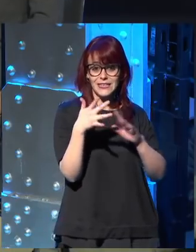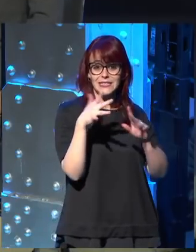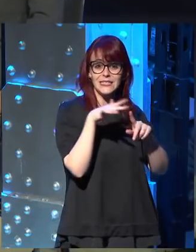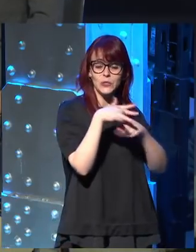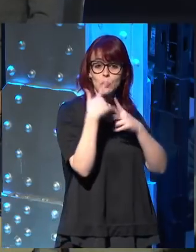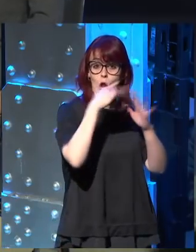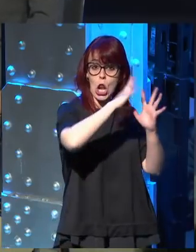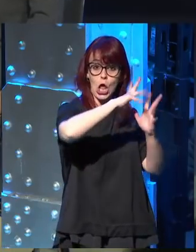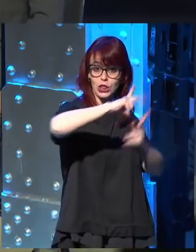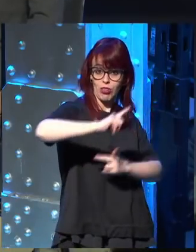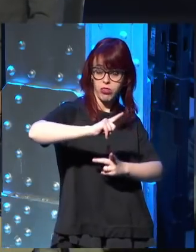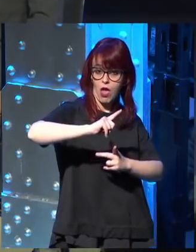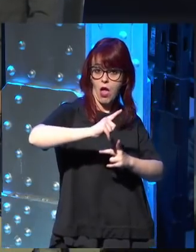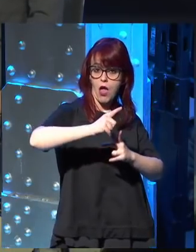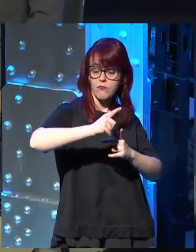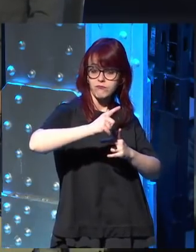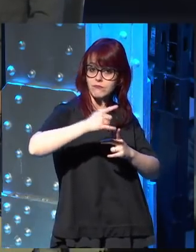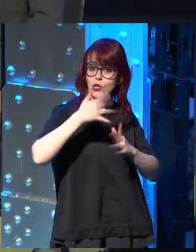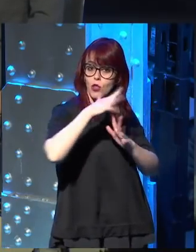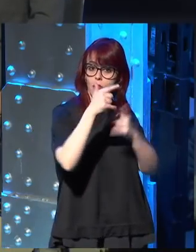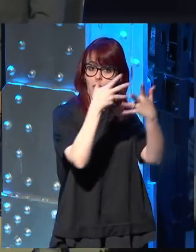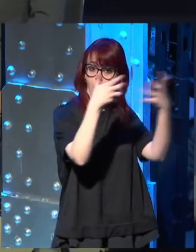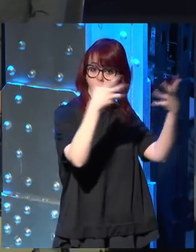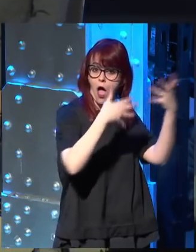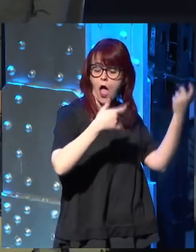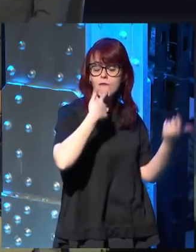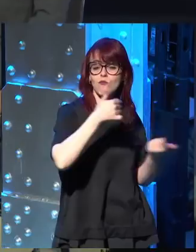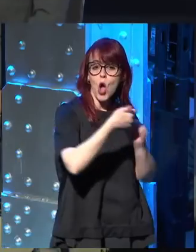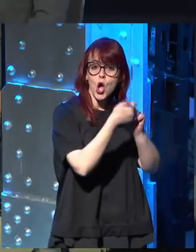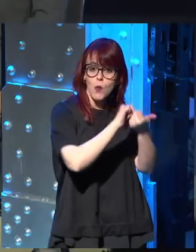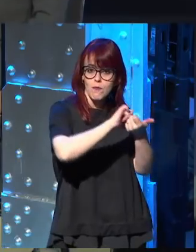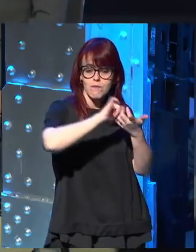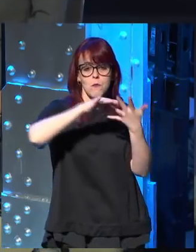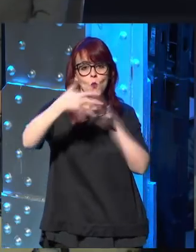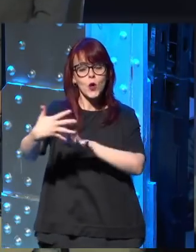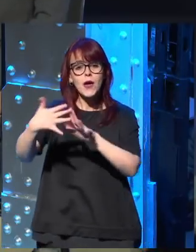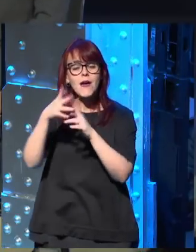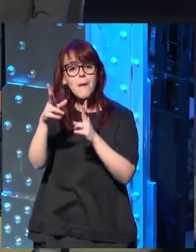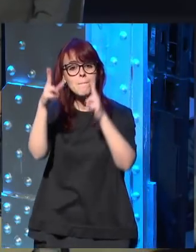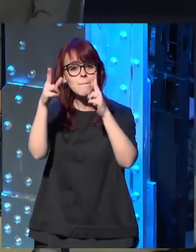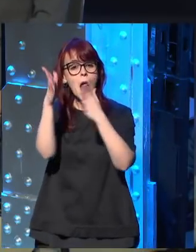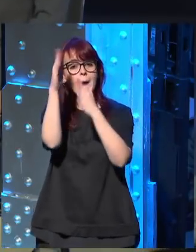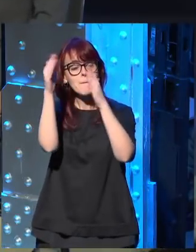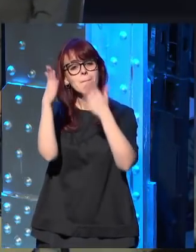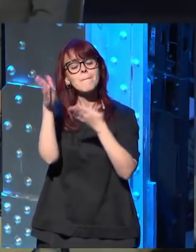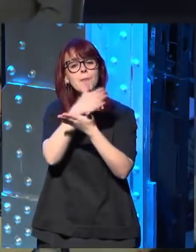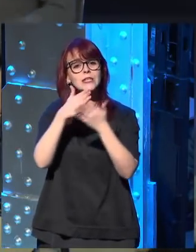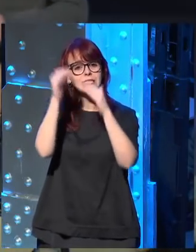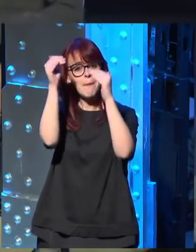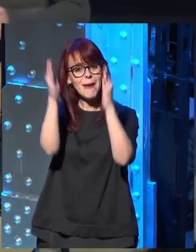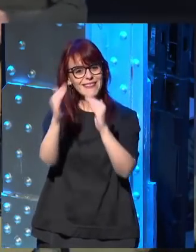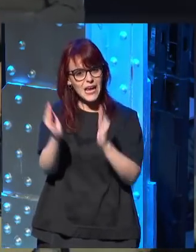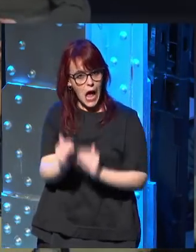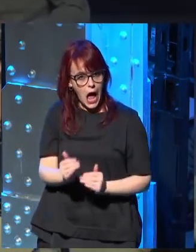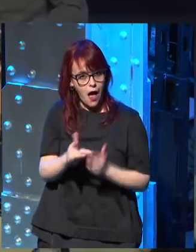la noticia, que lo único que yo he hecho ha sido organizarla métricamente, es decir, separar las líneas buscando el